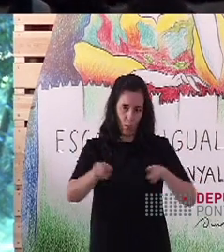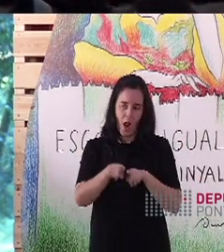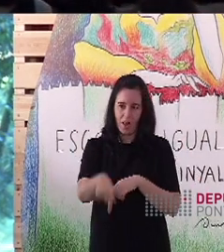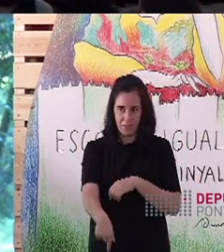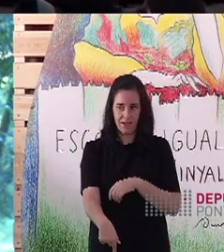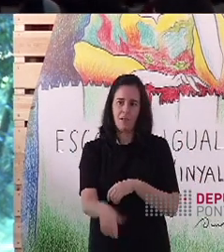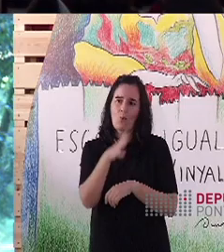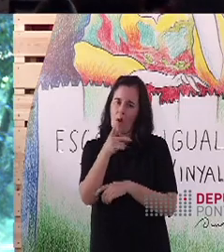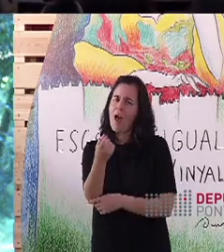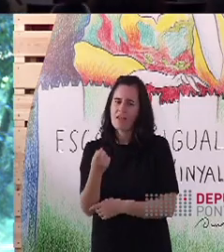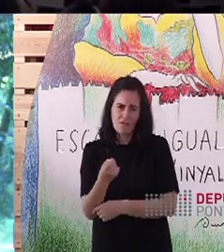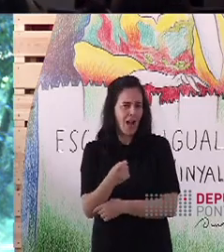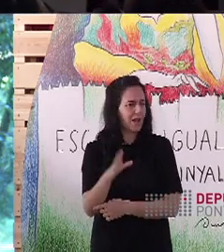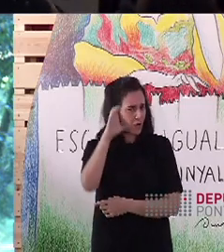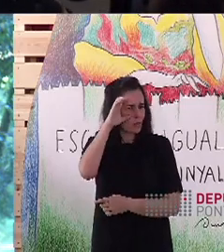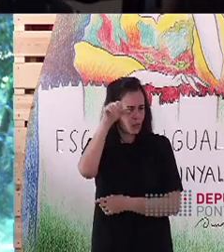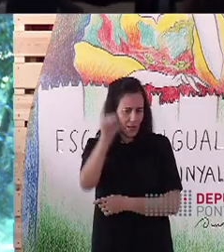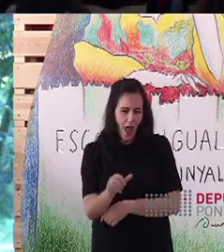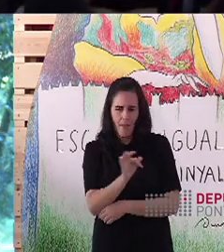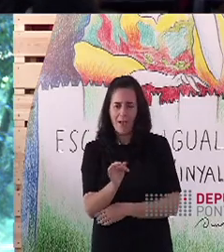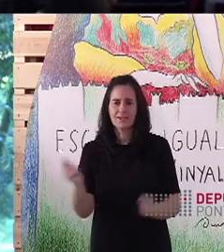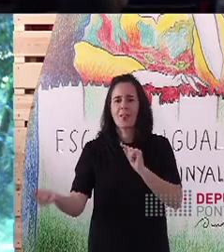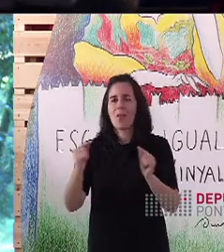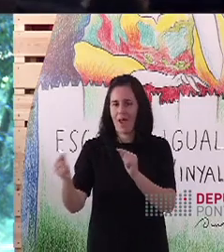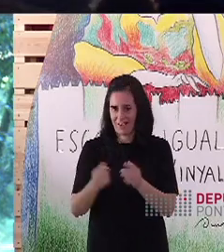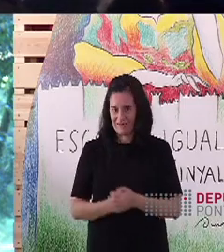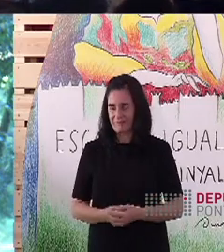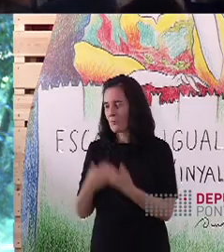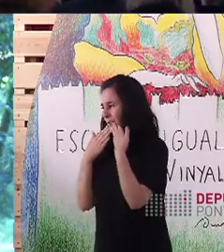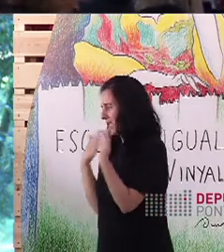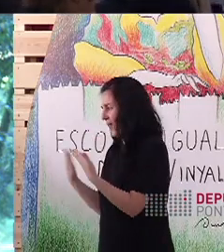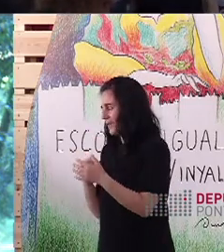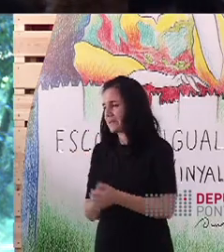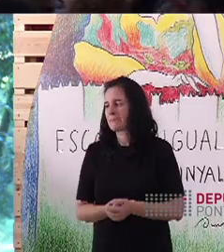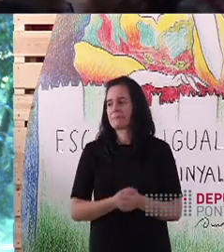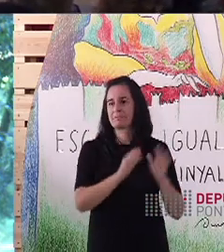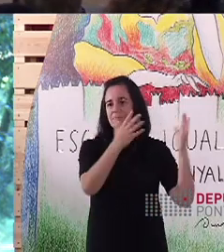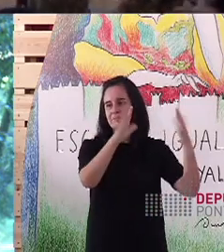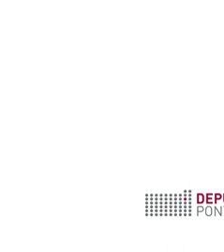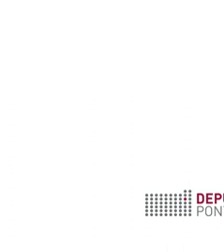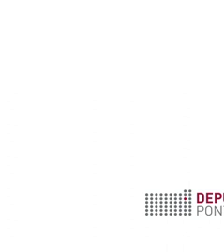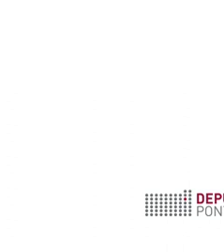pues, escoitar a xente como a Rosa e debater entre todos. Muchas gracias. Gracias.